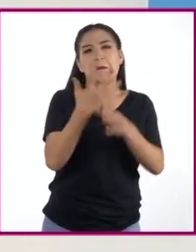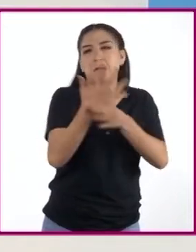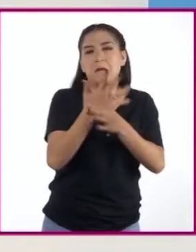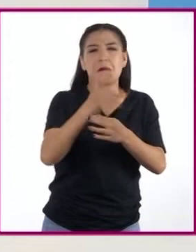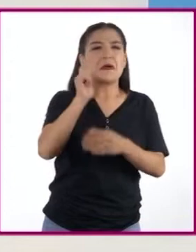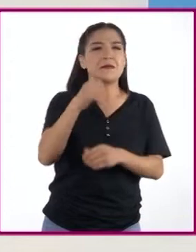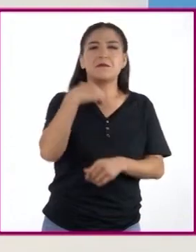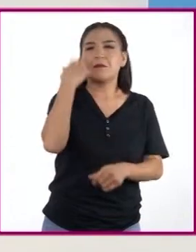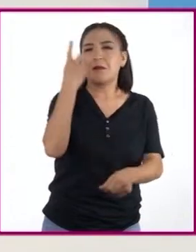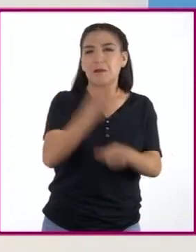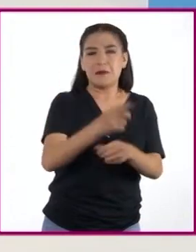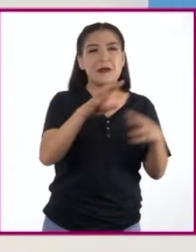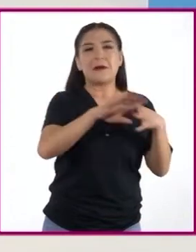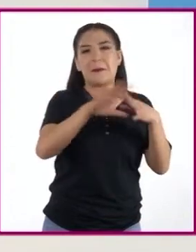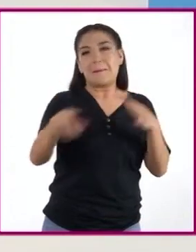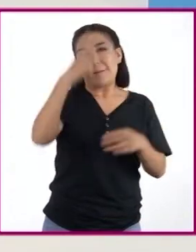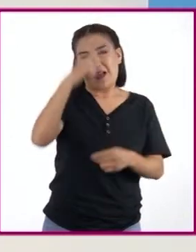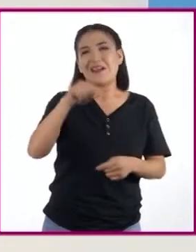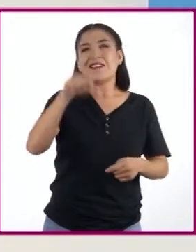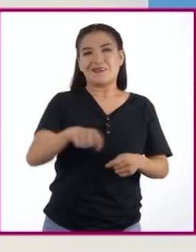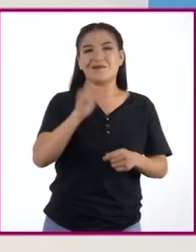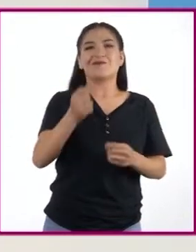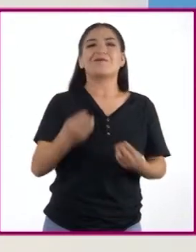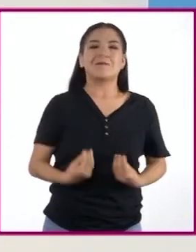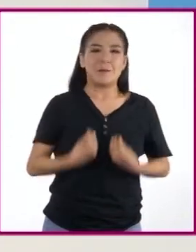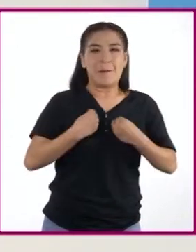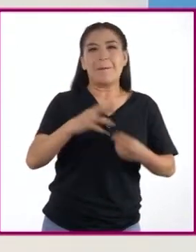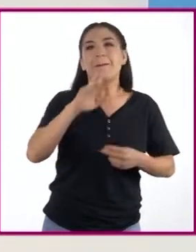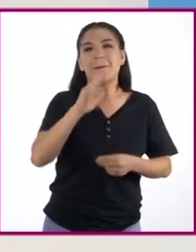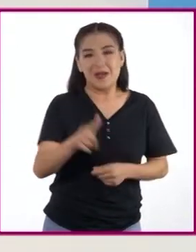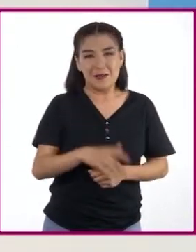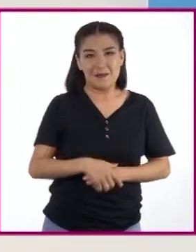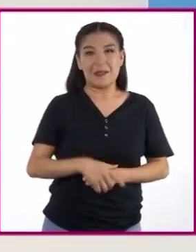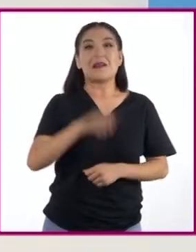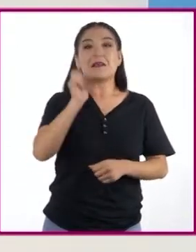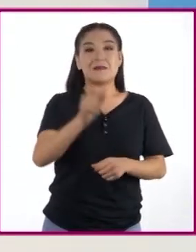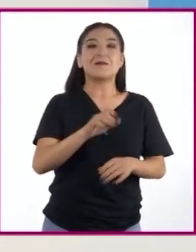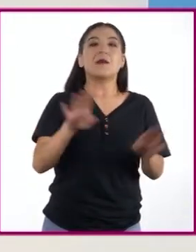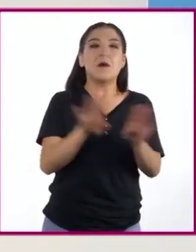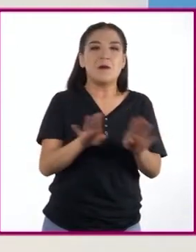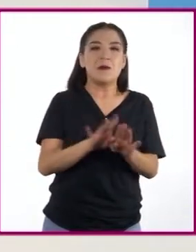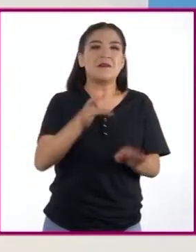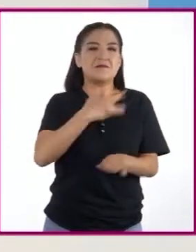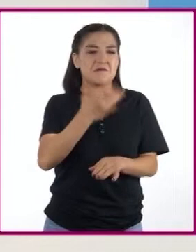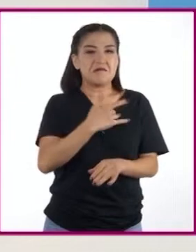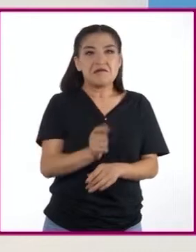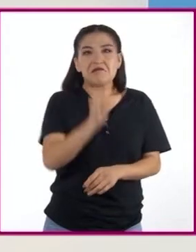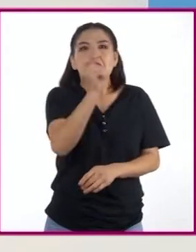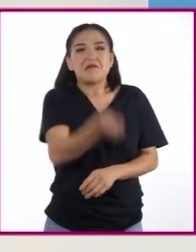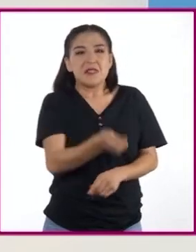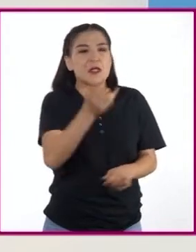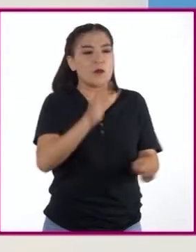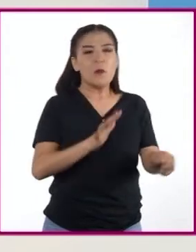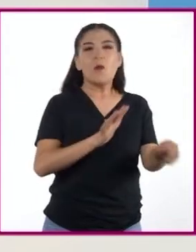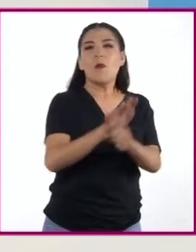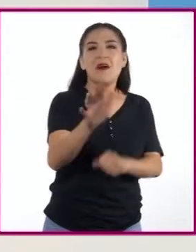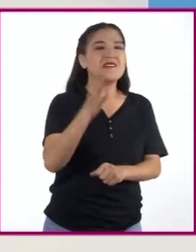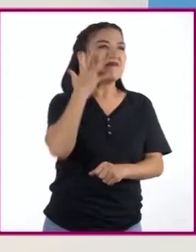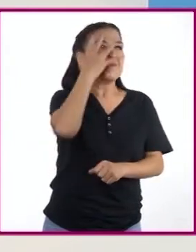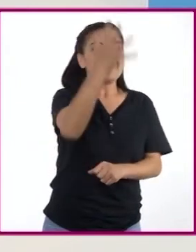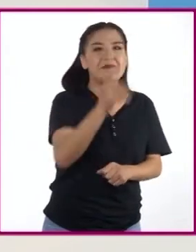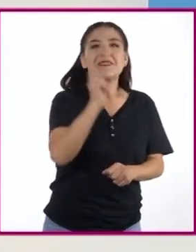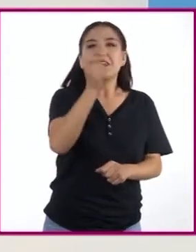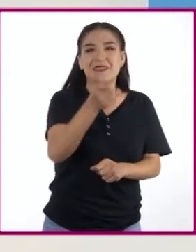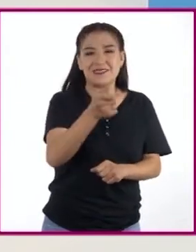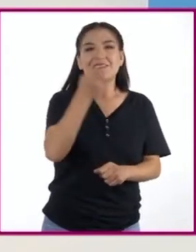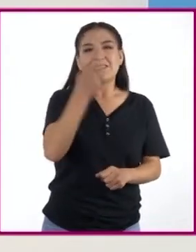busca de mejores condiciones de vida, quienes fueron forzados a hacerlo sin saber siquiera cuál sería su destino